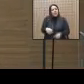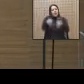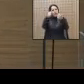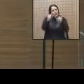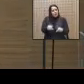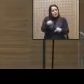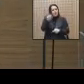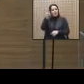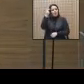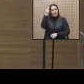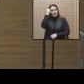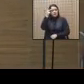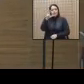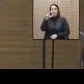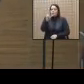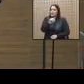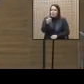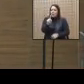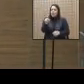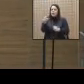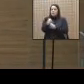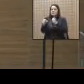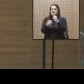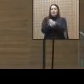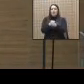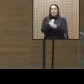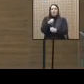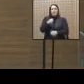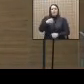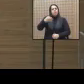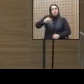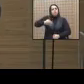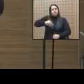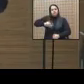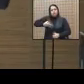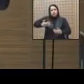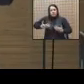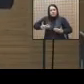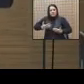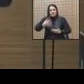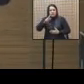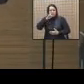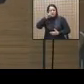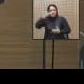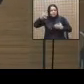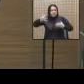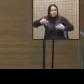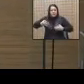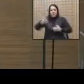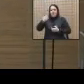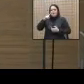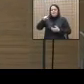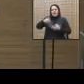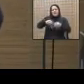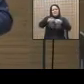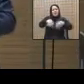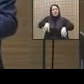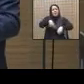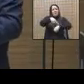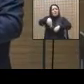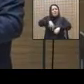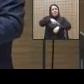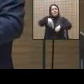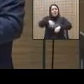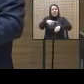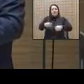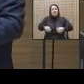político no en un salón pomposo para perder horas de horas en ponerse de acuerdo, en cómo ponerse de